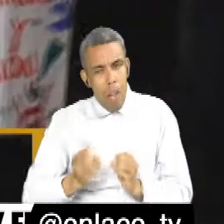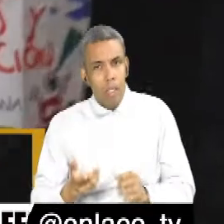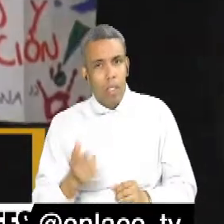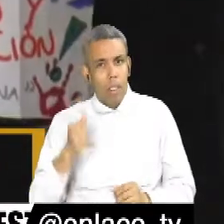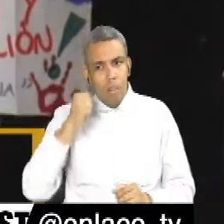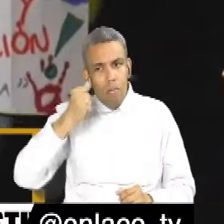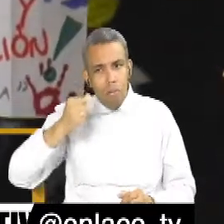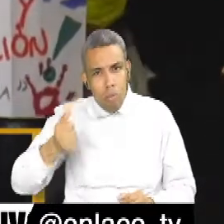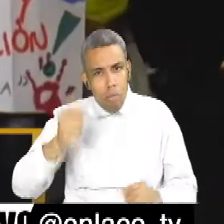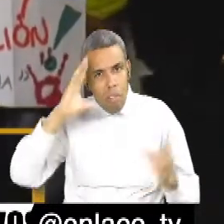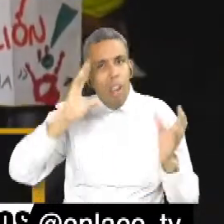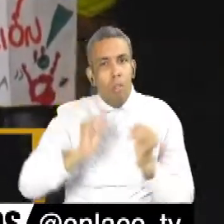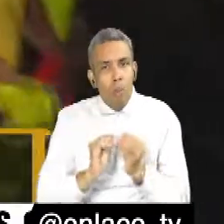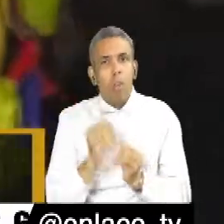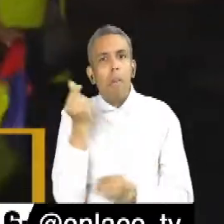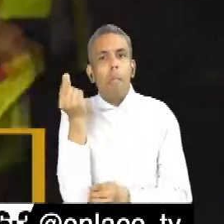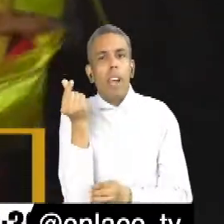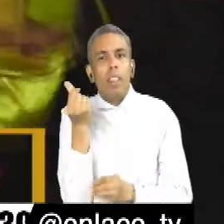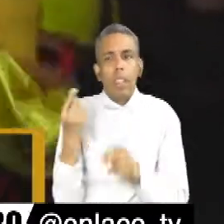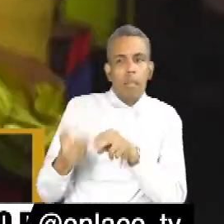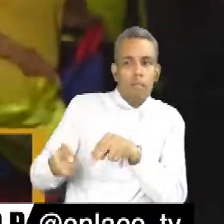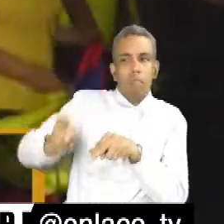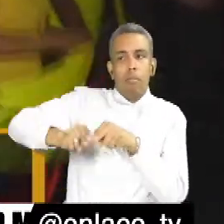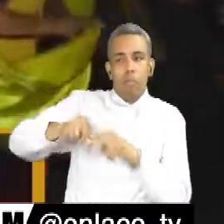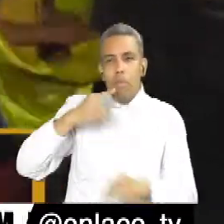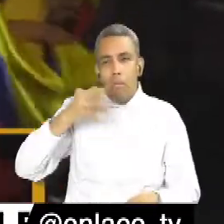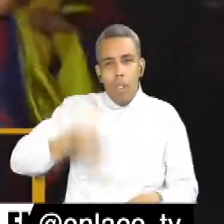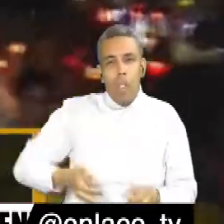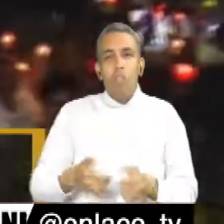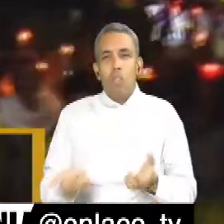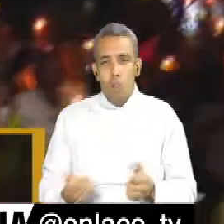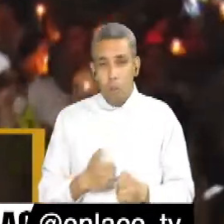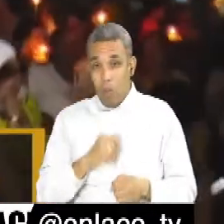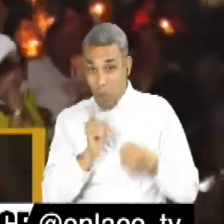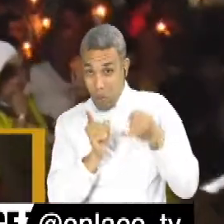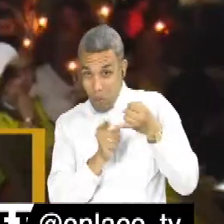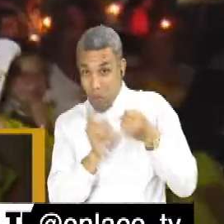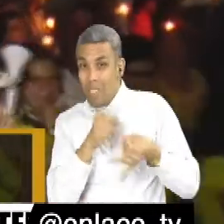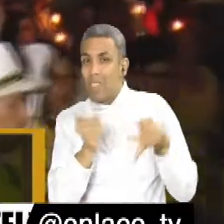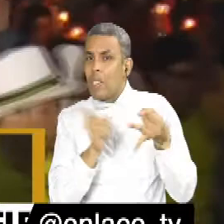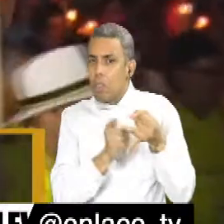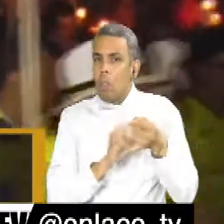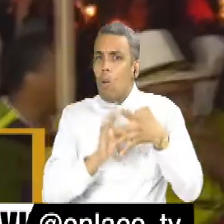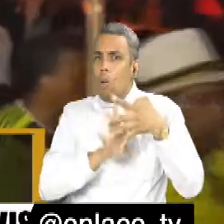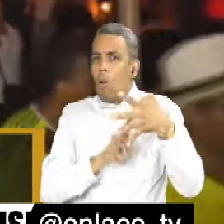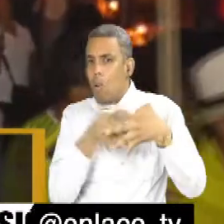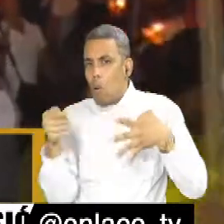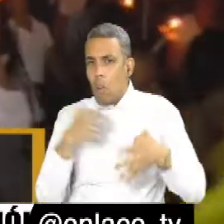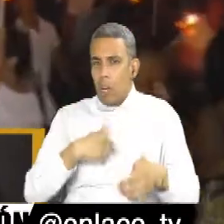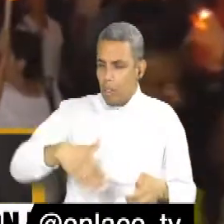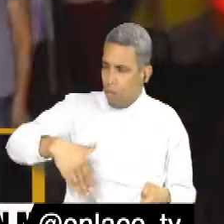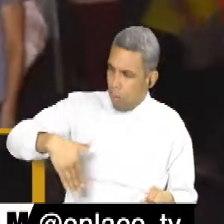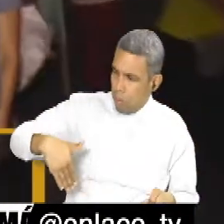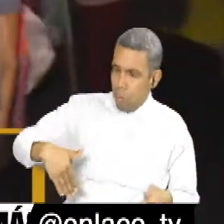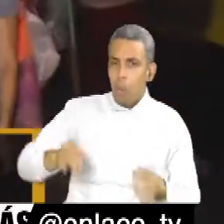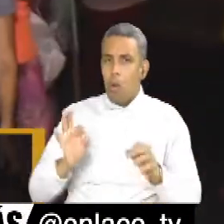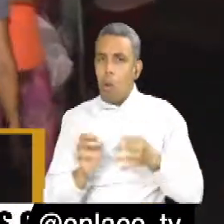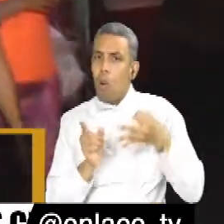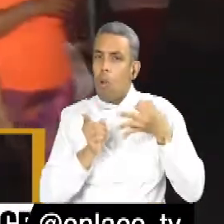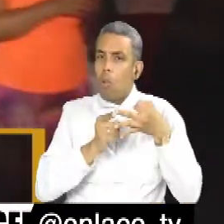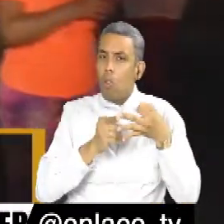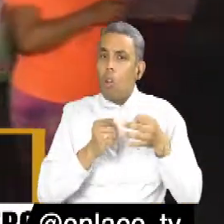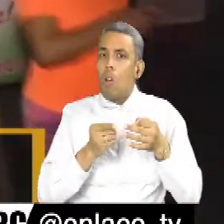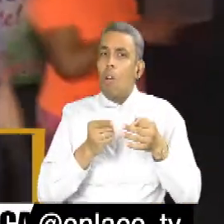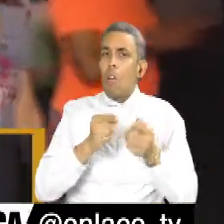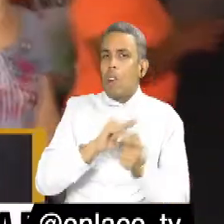del convenio, también conocer la manera como va a ser recuperado el tiempo perdido y si cambian las fechas para las vacaciones que están vigentes